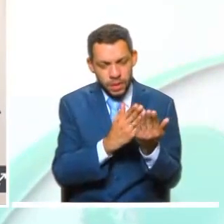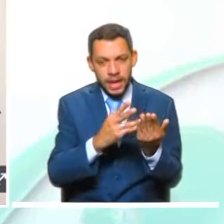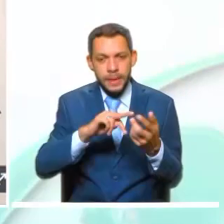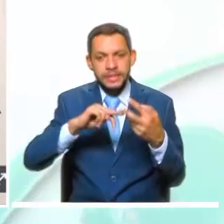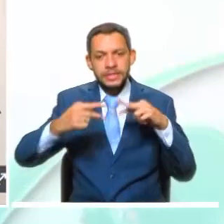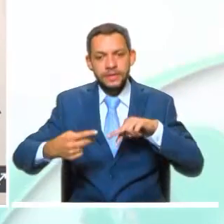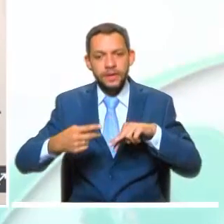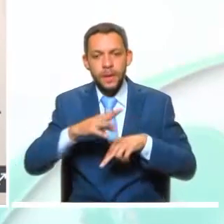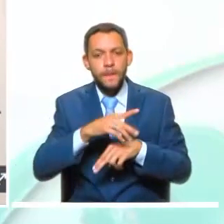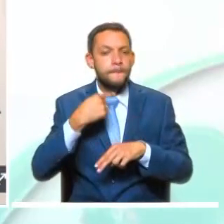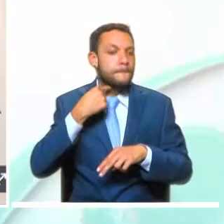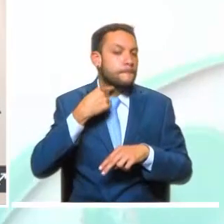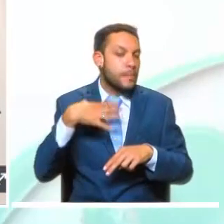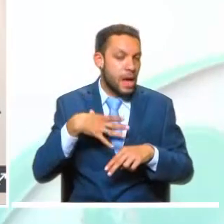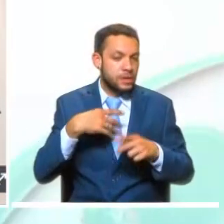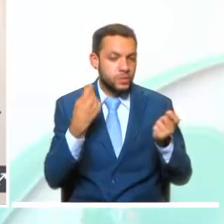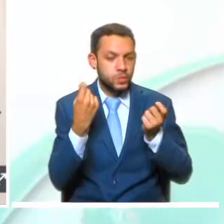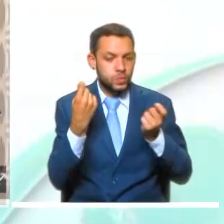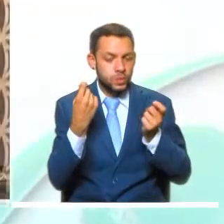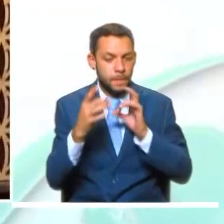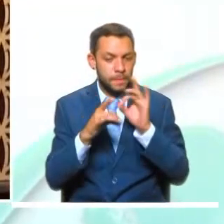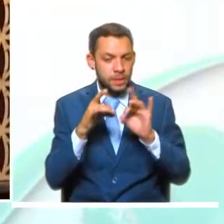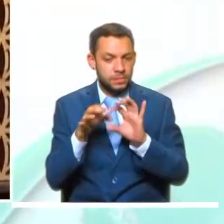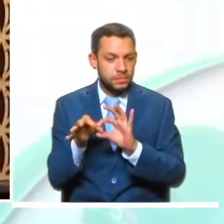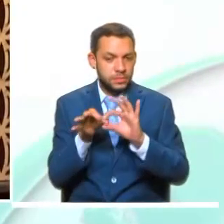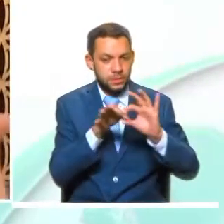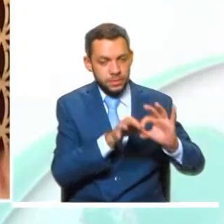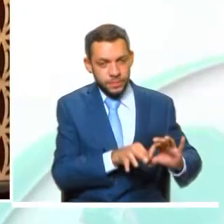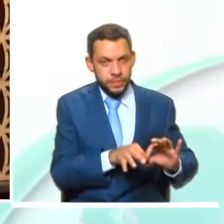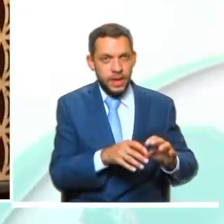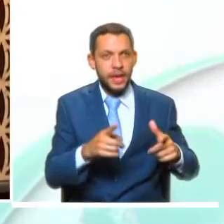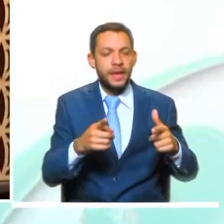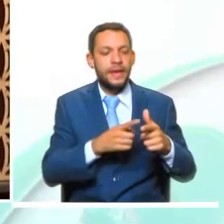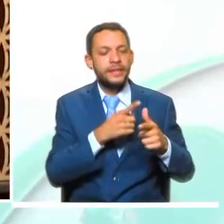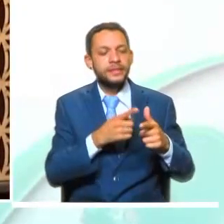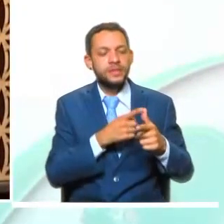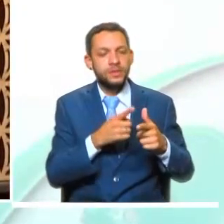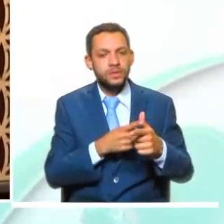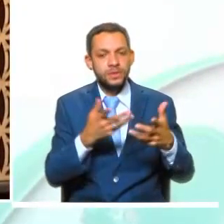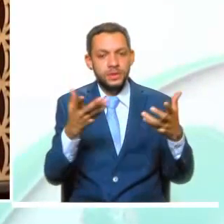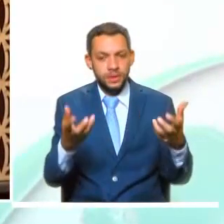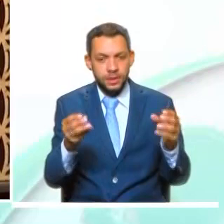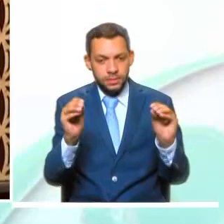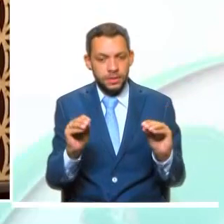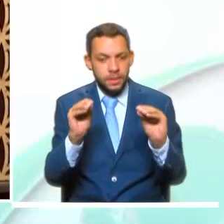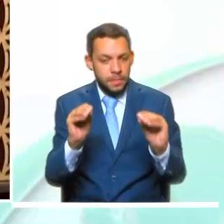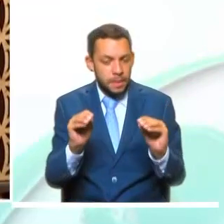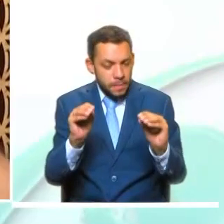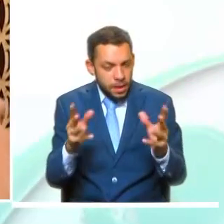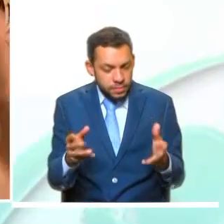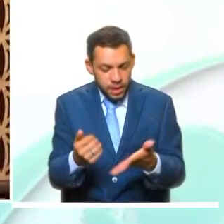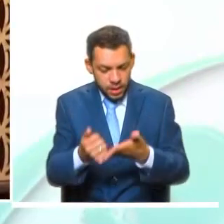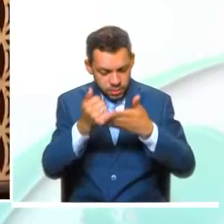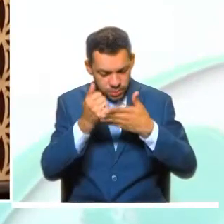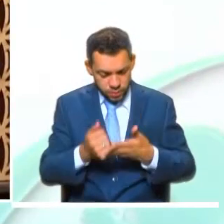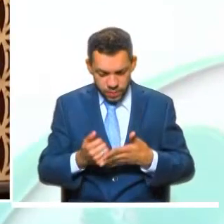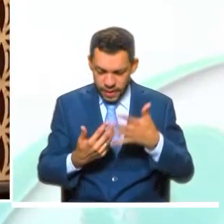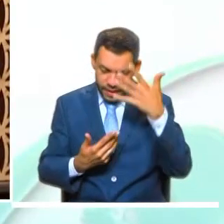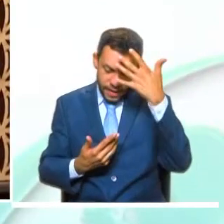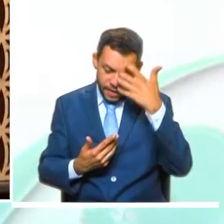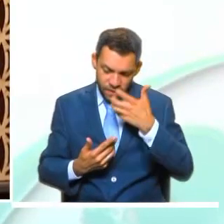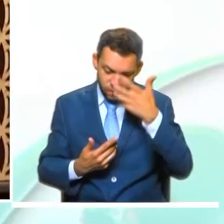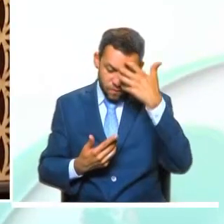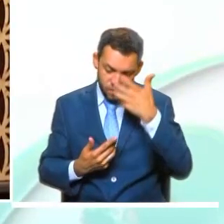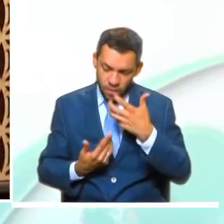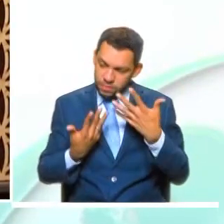cuadro la tiroides la presión se mejor entonces ahí eso es lo que yo quiero que lleguen ustedes a que hagamos una evaluación integral